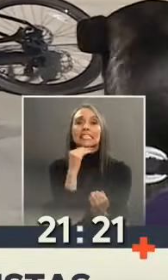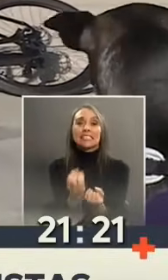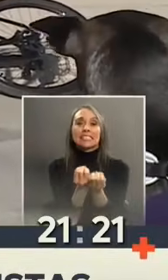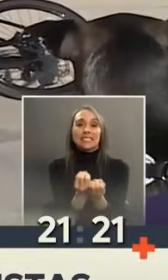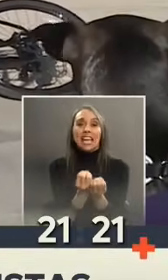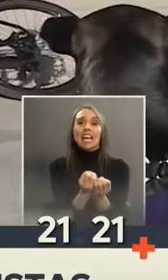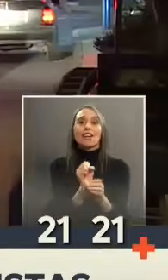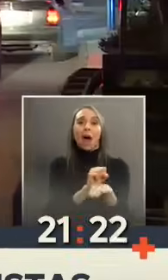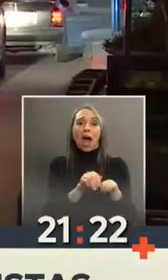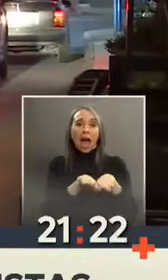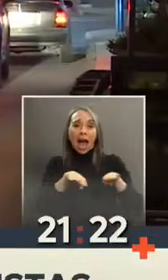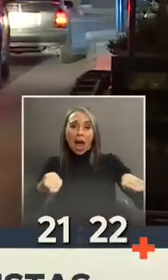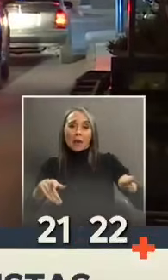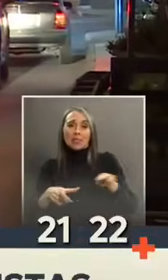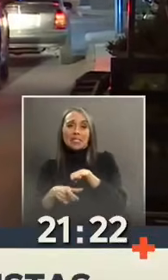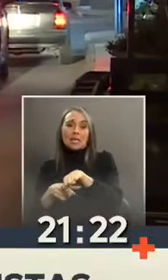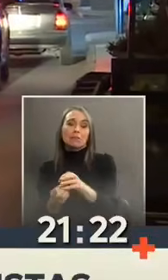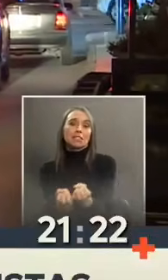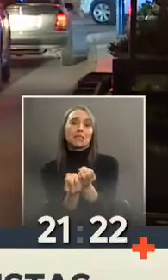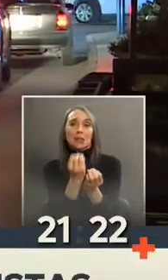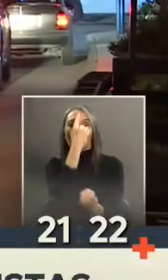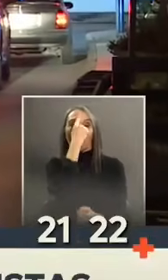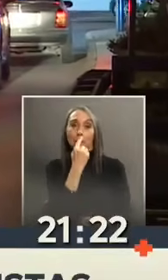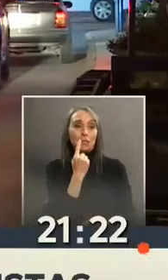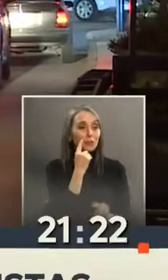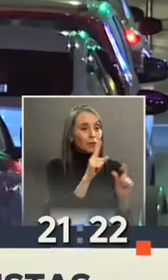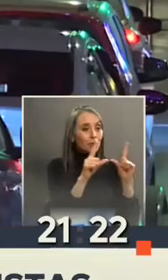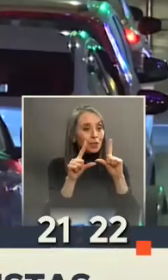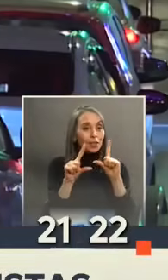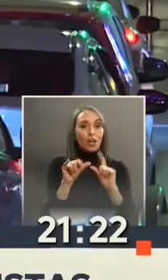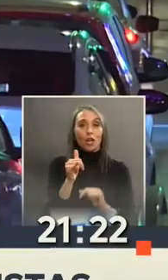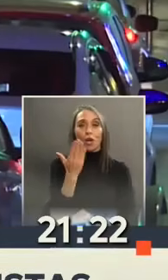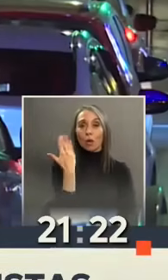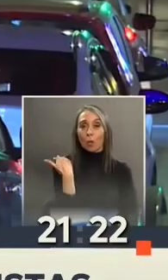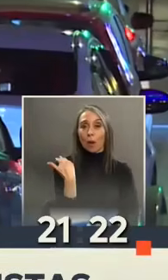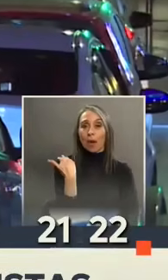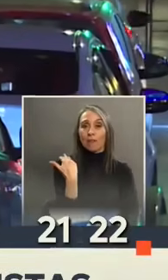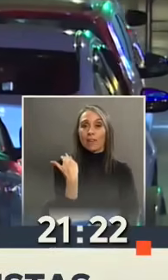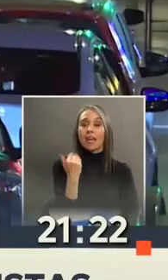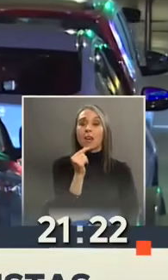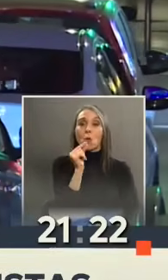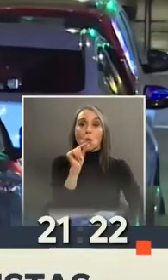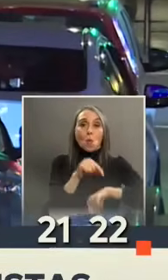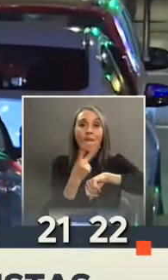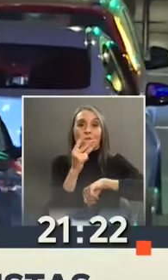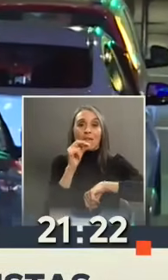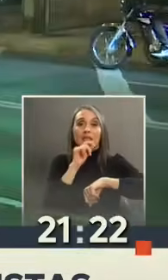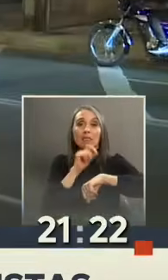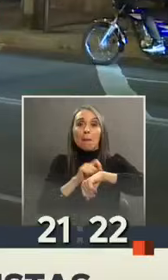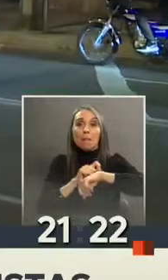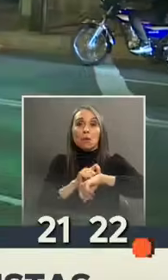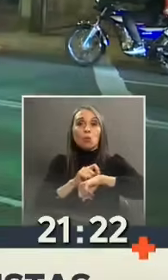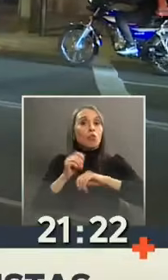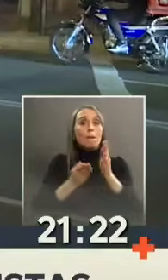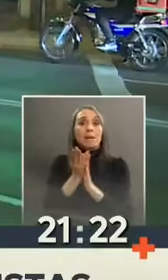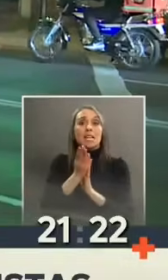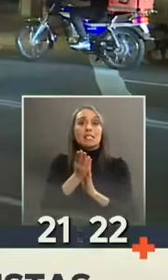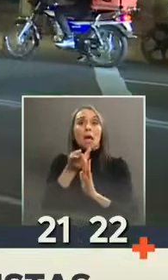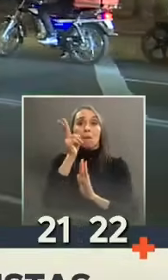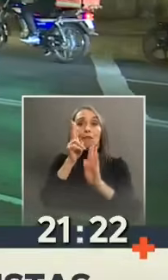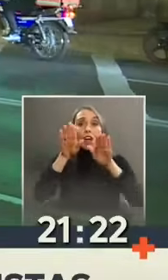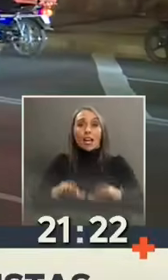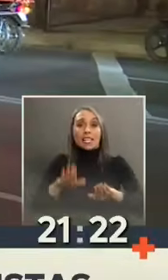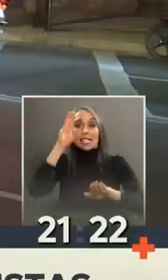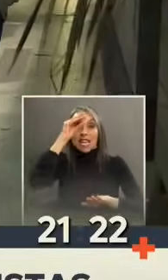se ven llenos de gente. Este era el panorama el jueves a menos de 20 minutos del toque de queda que la Ciudad Jardín aún conserva a las 10 de la